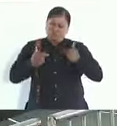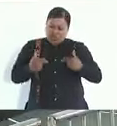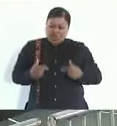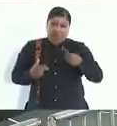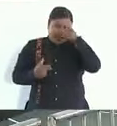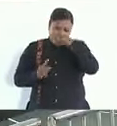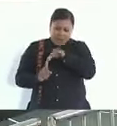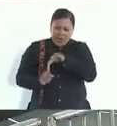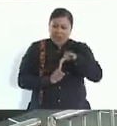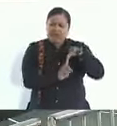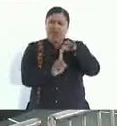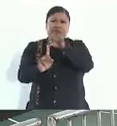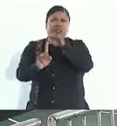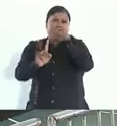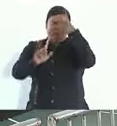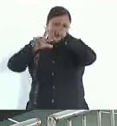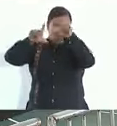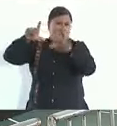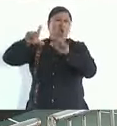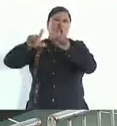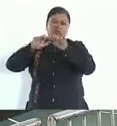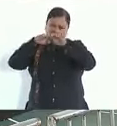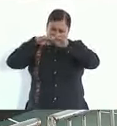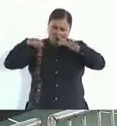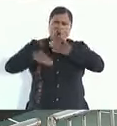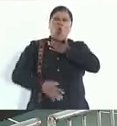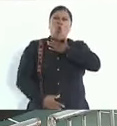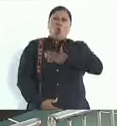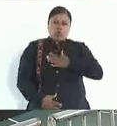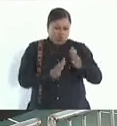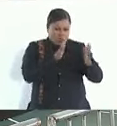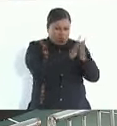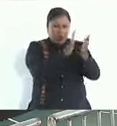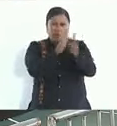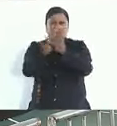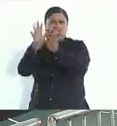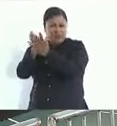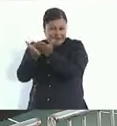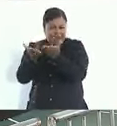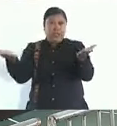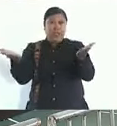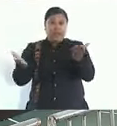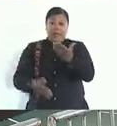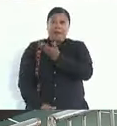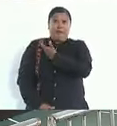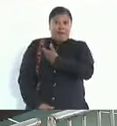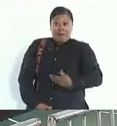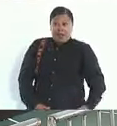llevará hacia un México más justo y más democrático. Señor presidente,